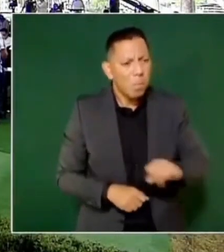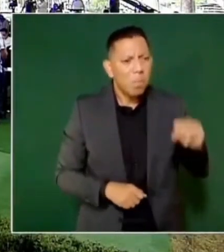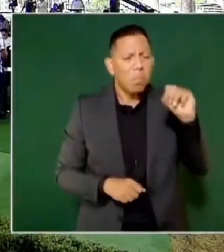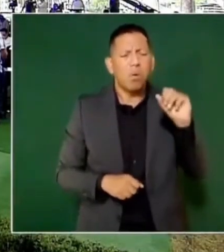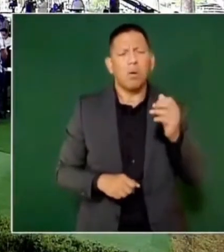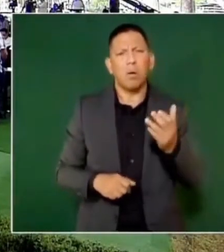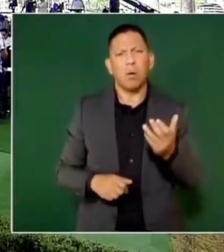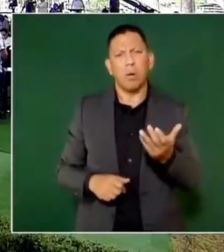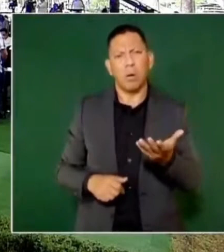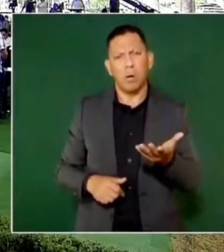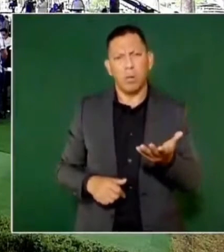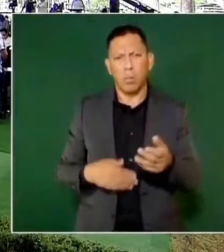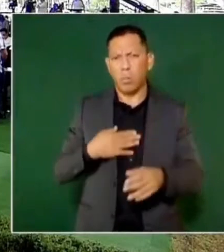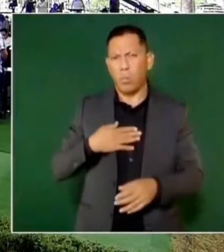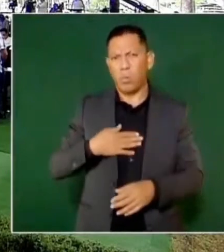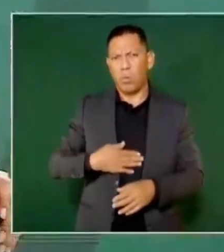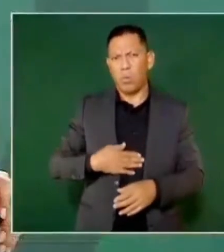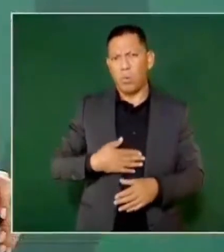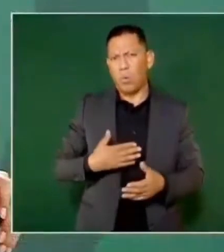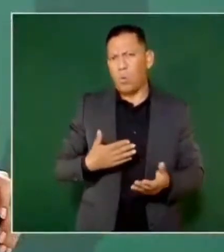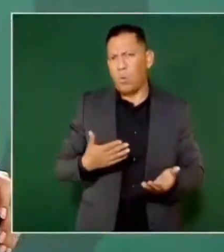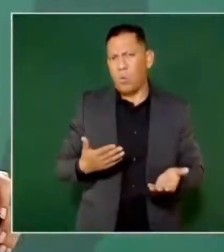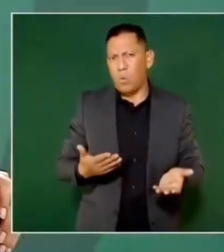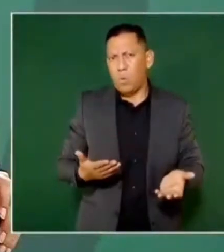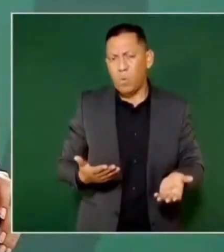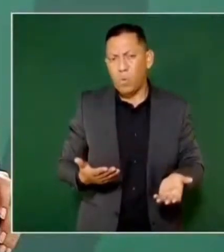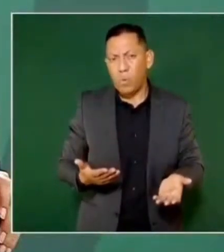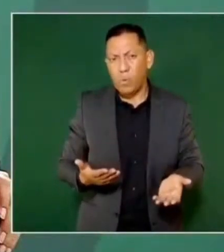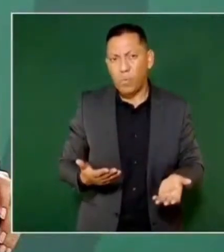con quien se tiene el compromiso.